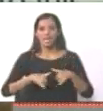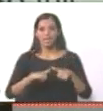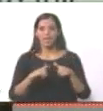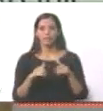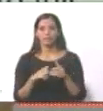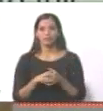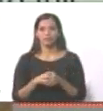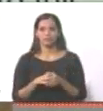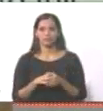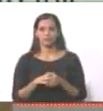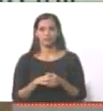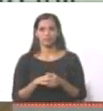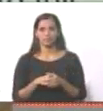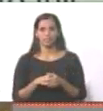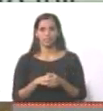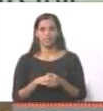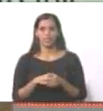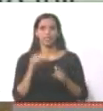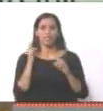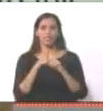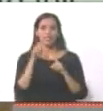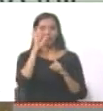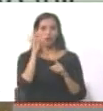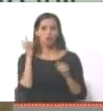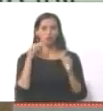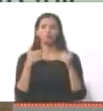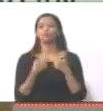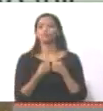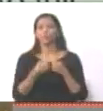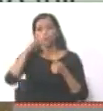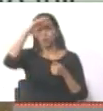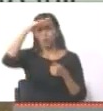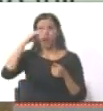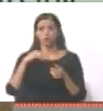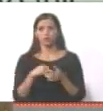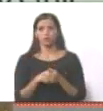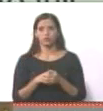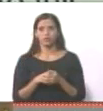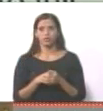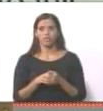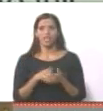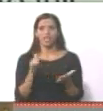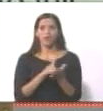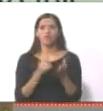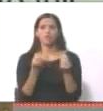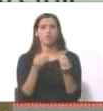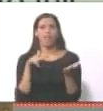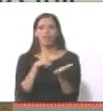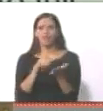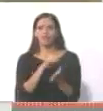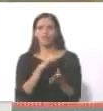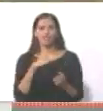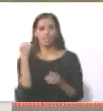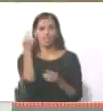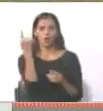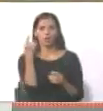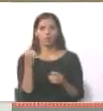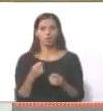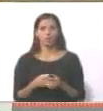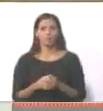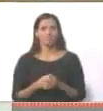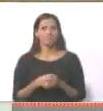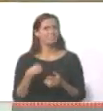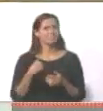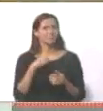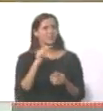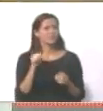Galáctico desde París con su novio cubano. El aeropuerto full de aviones privados y helicópteros. Yo lo que no entiendo es por qué no le